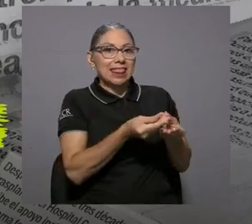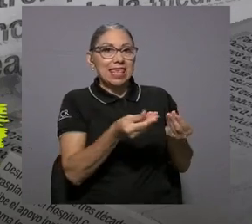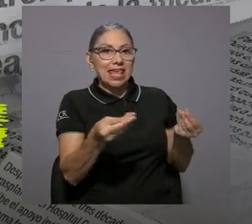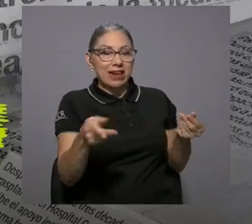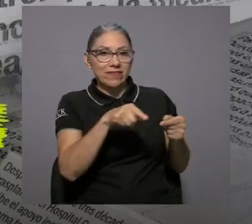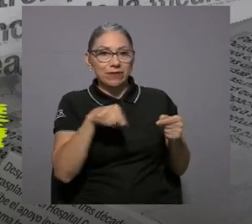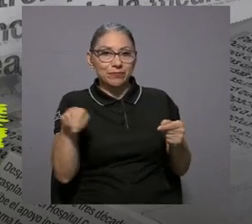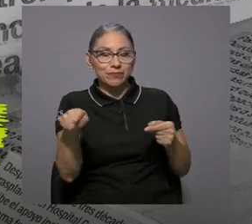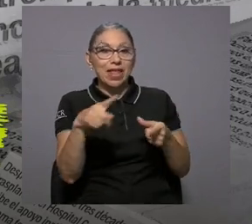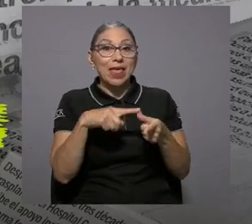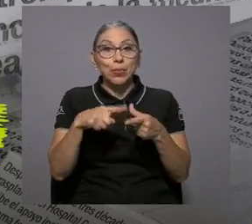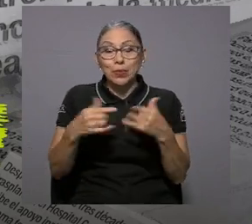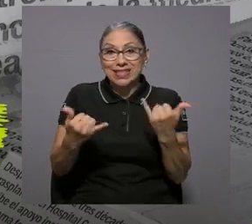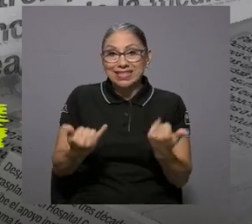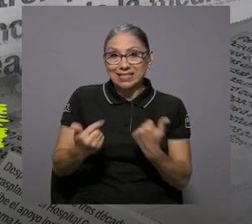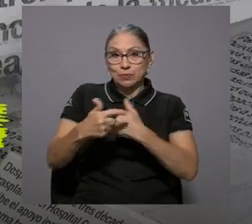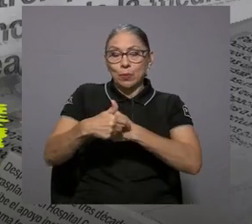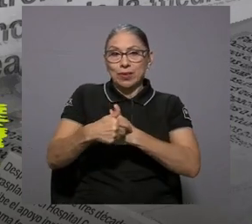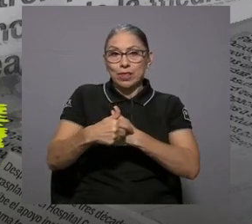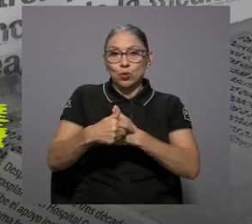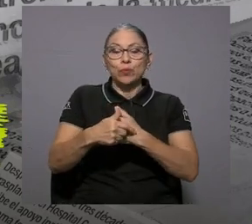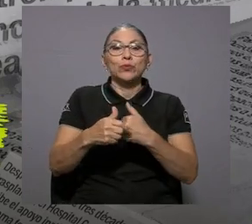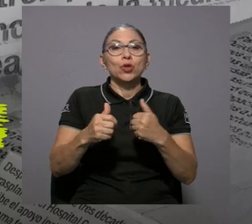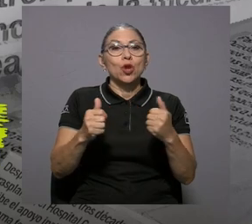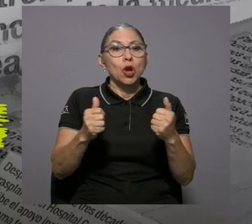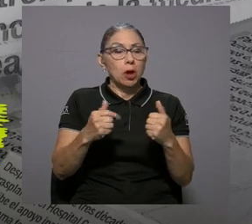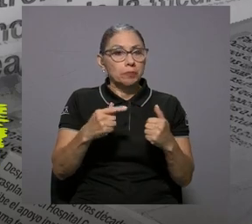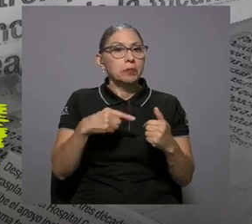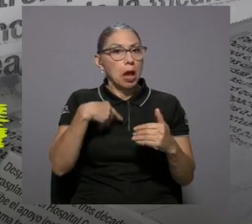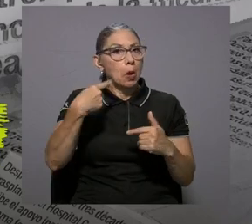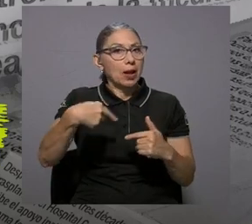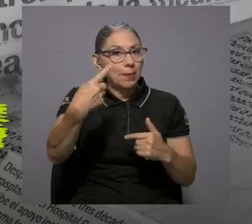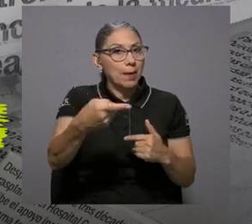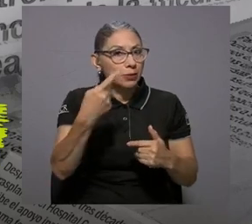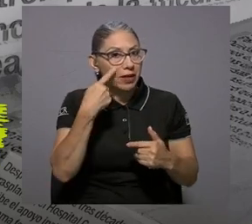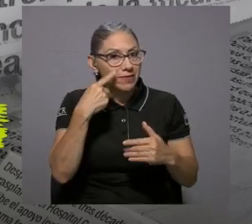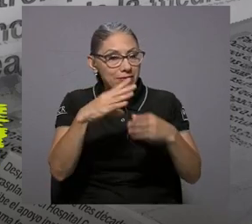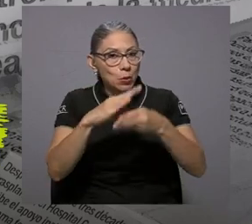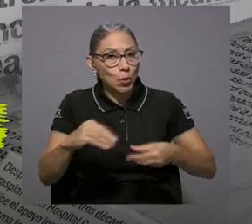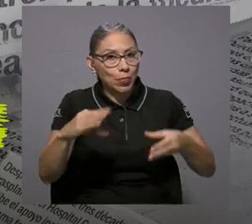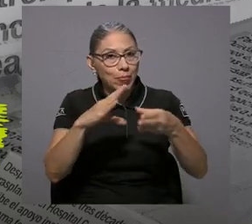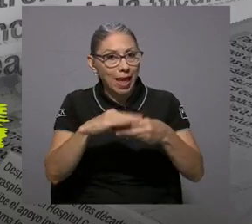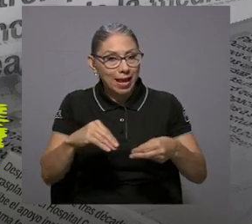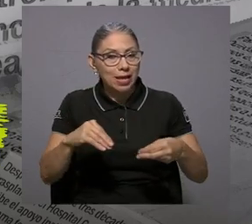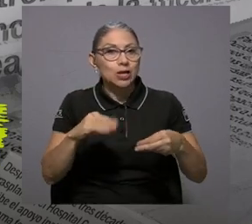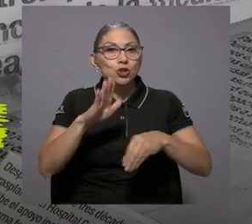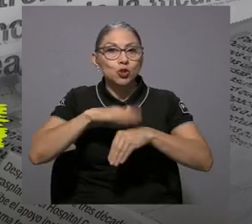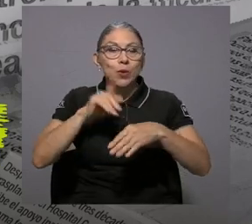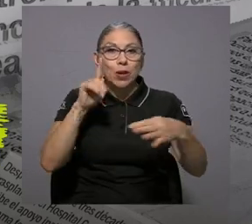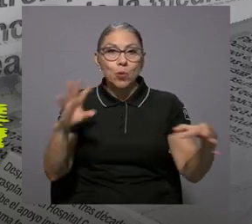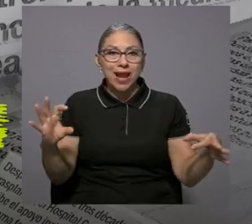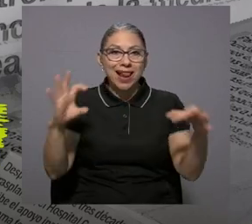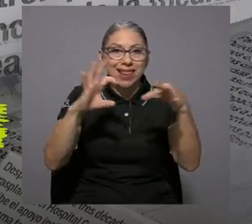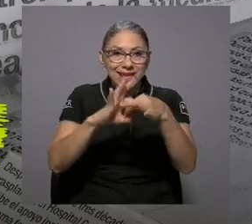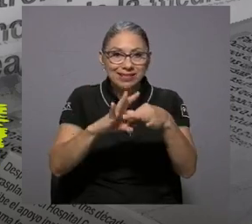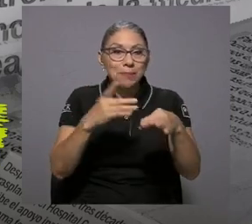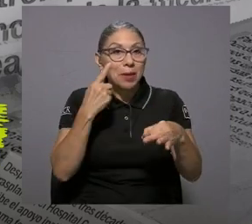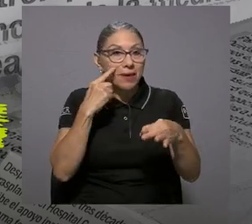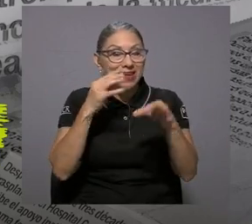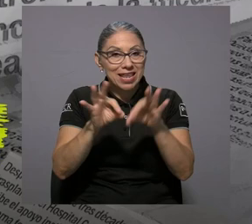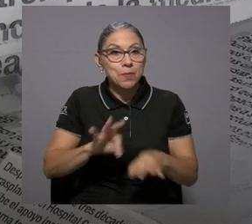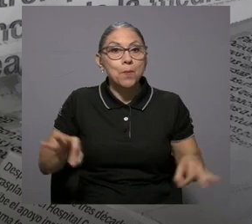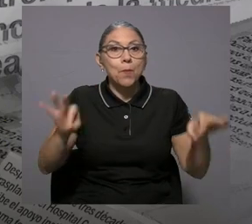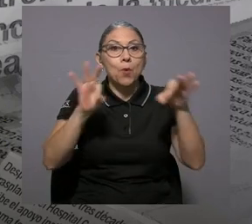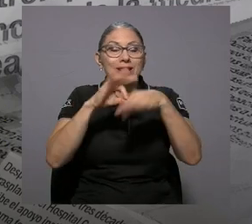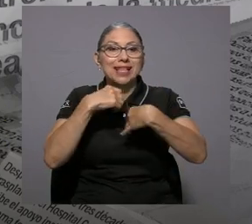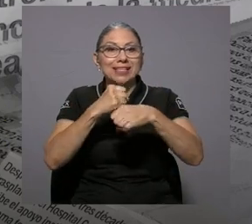momento, con una alianza que ya van ustedes a ver y comprender la importancia que tiene de esas